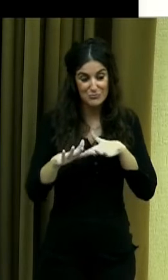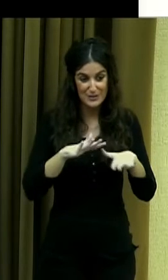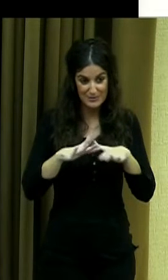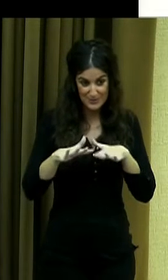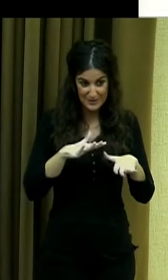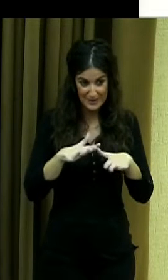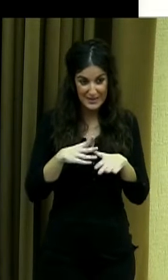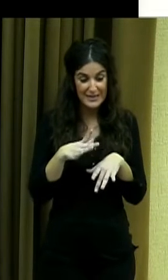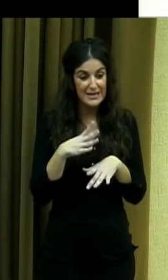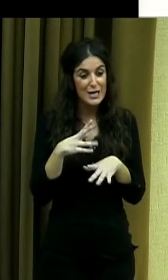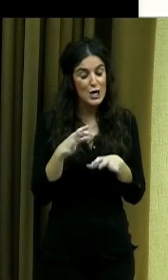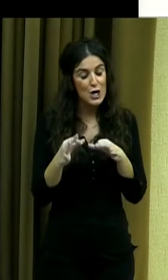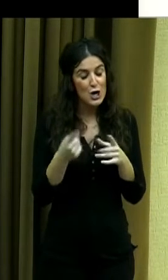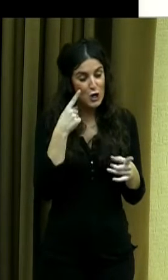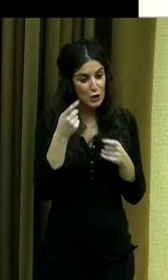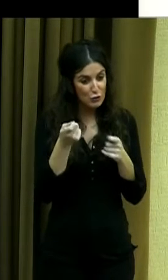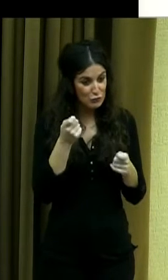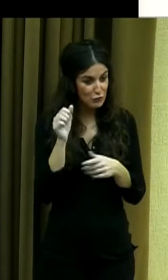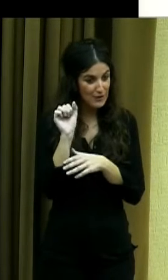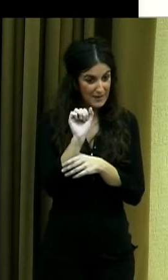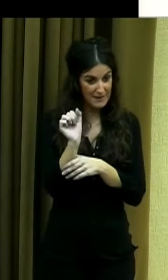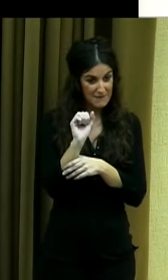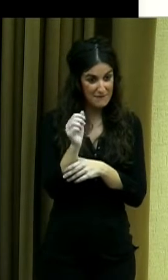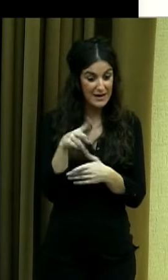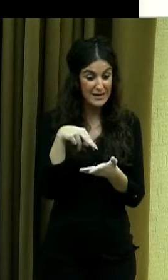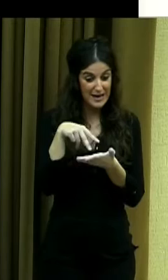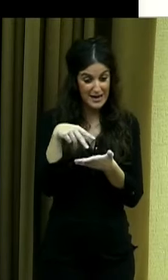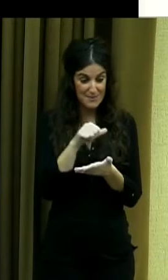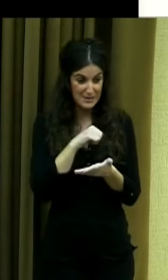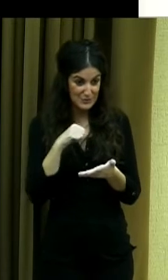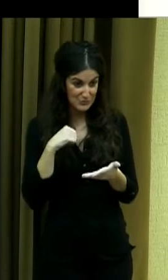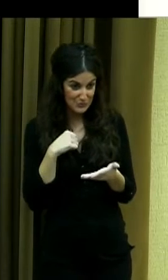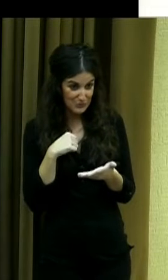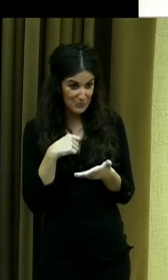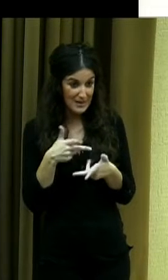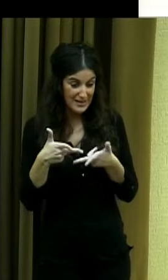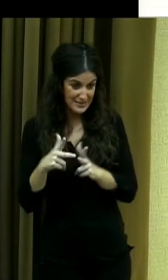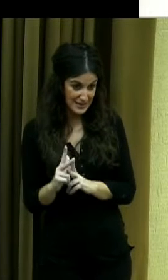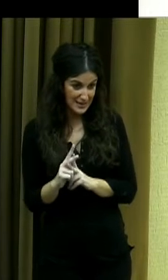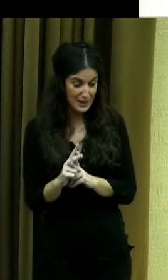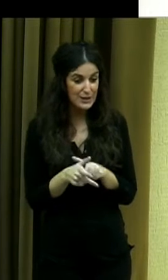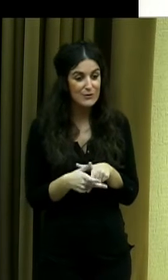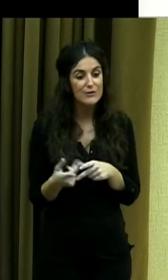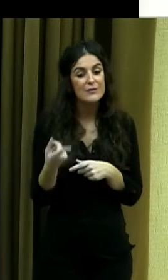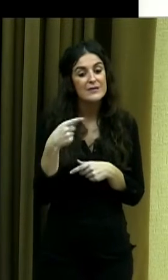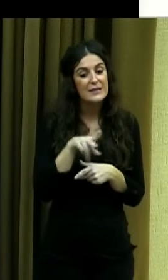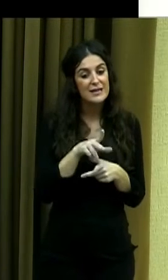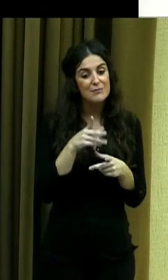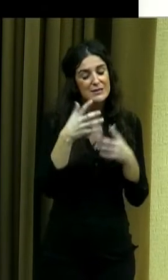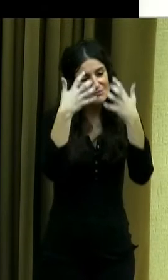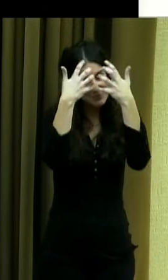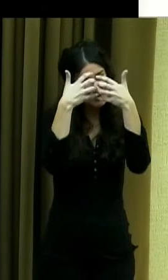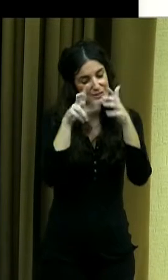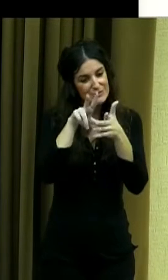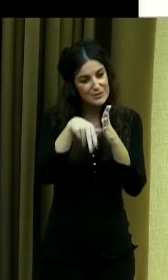control cefálico, en la sedestación, la manipulación y la marcha autónoma. También podemos ver retraso en adquisiciones cognitivas como el